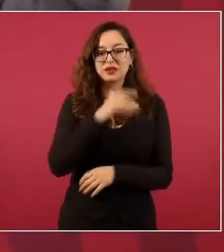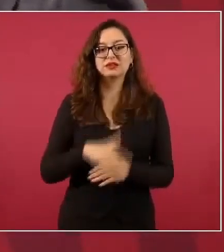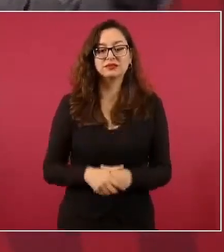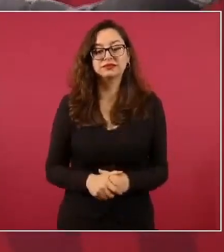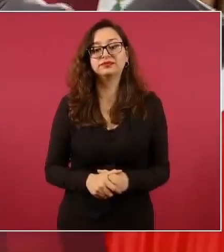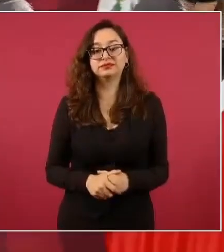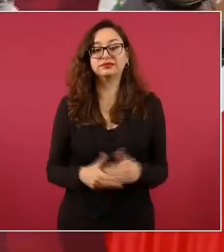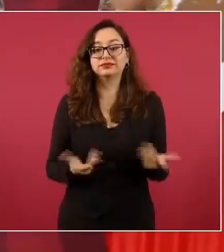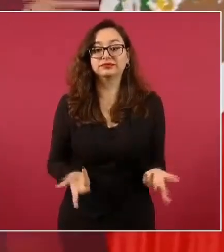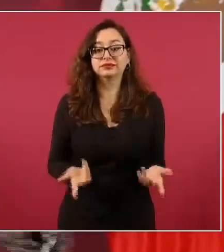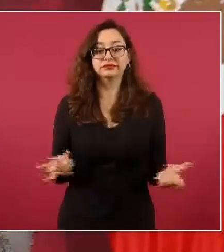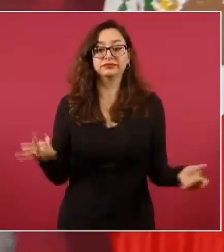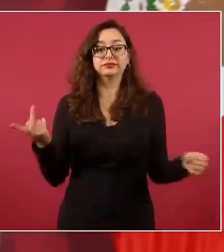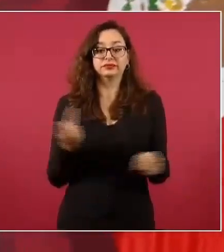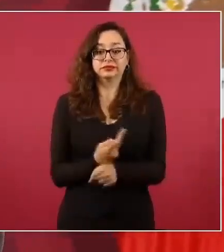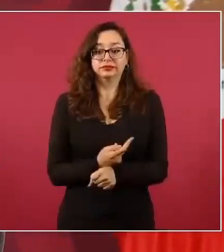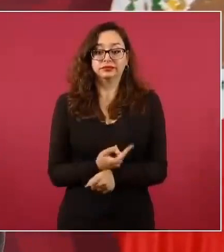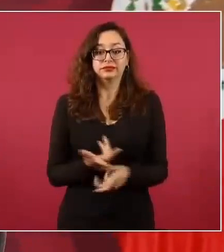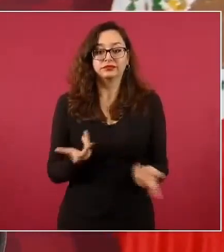coparon todo.